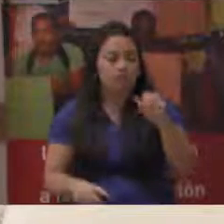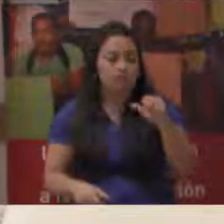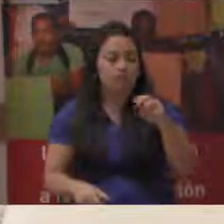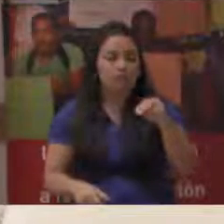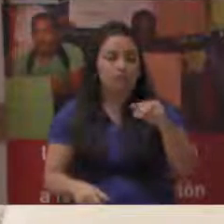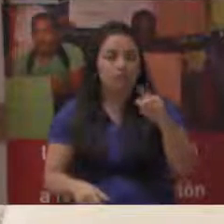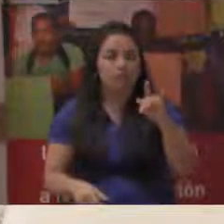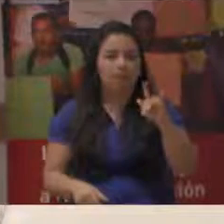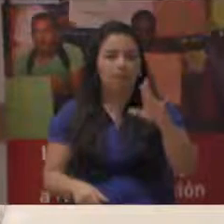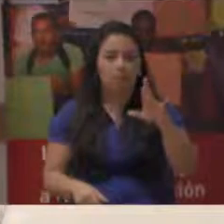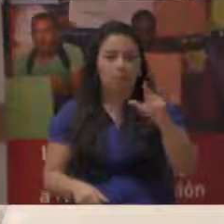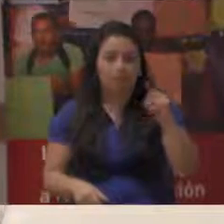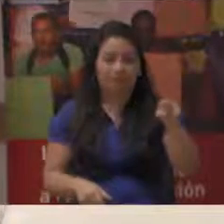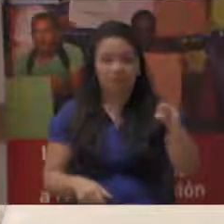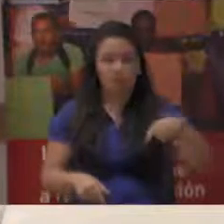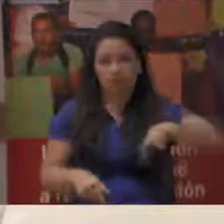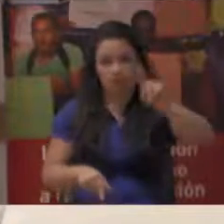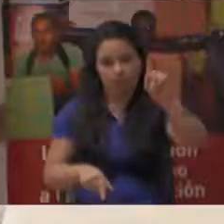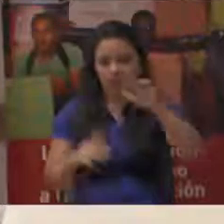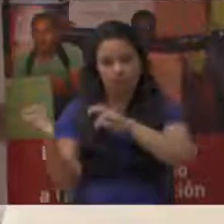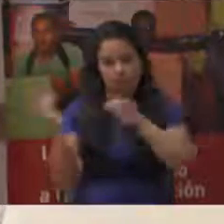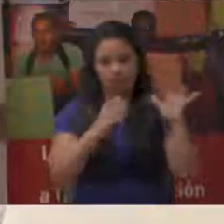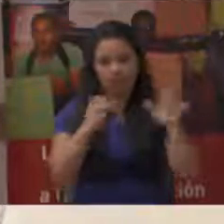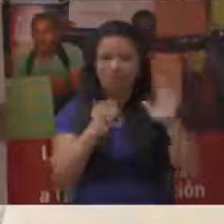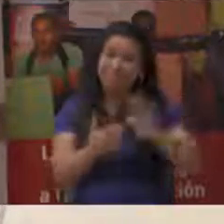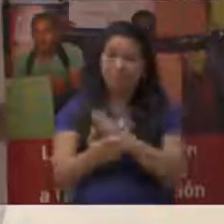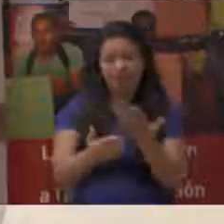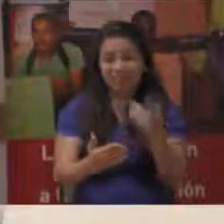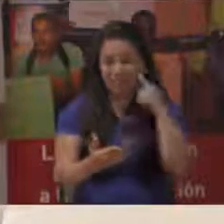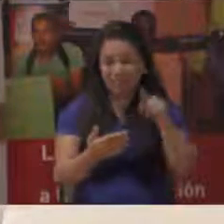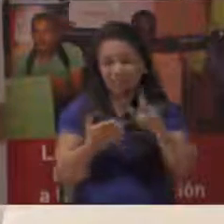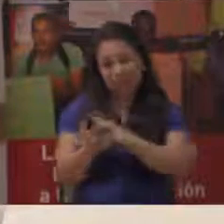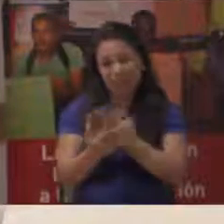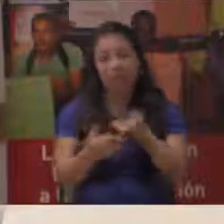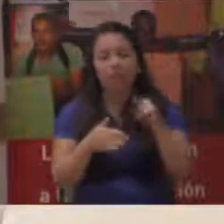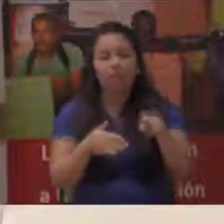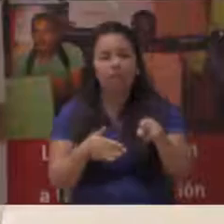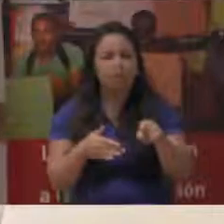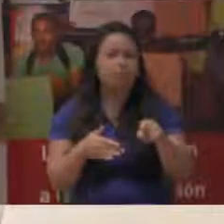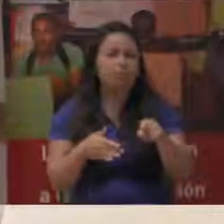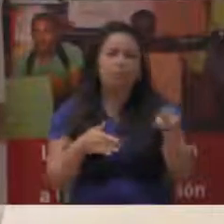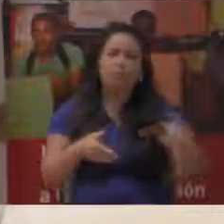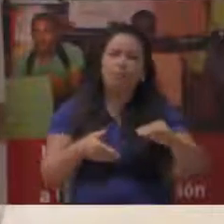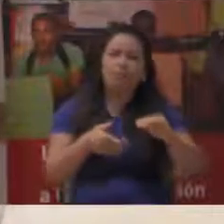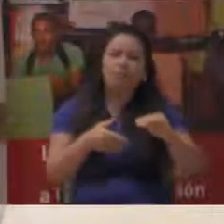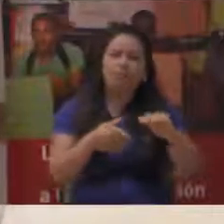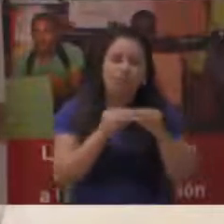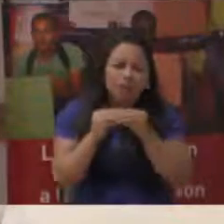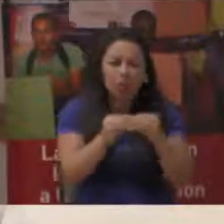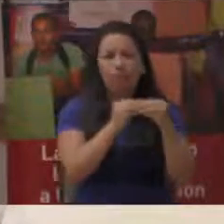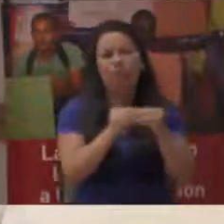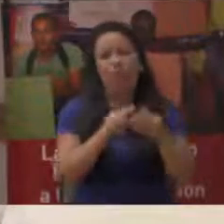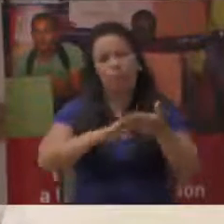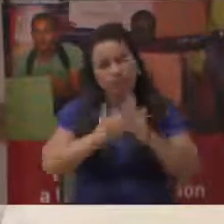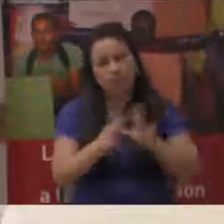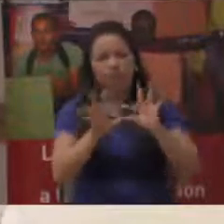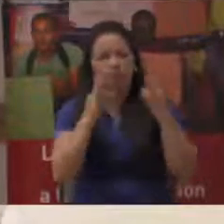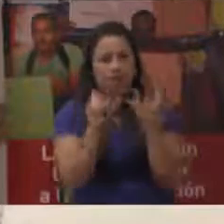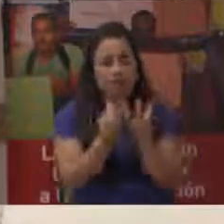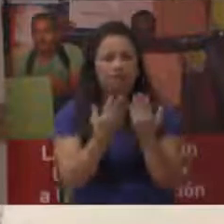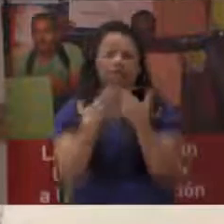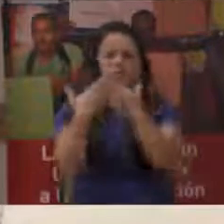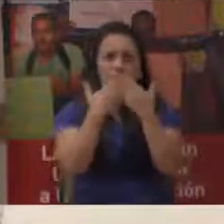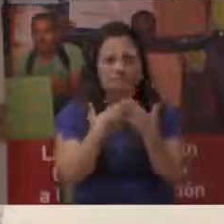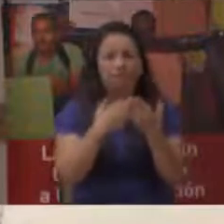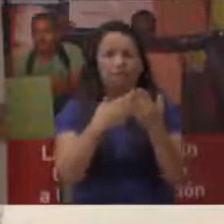es otro cuento, en donde de la mano con las comunidades, con las familias, con las instituciones educativas, con